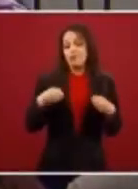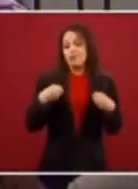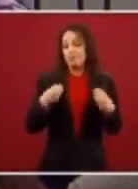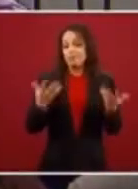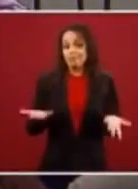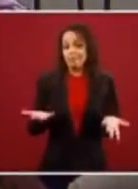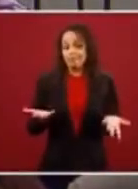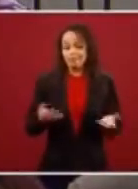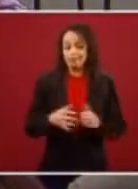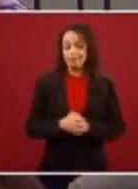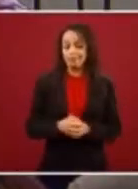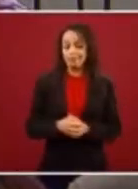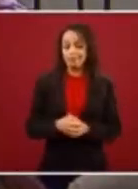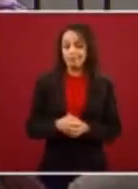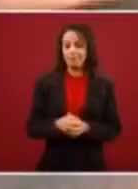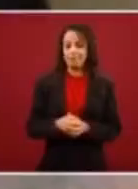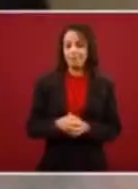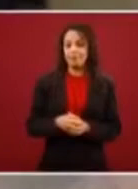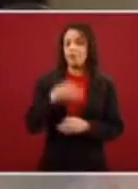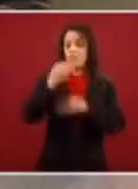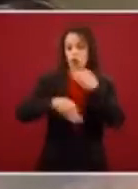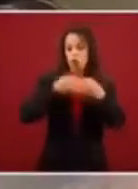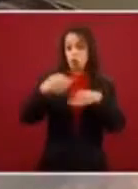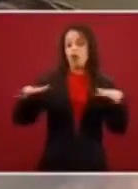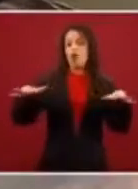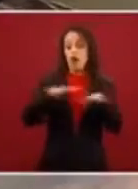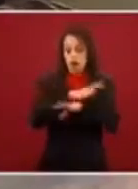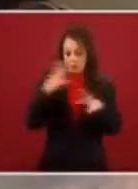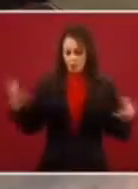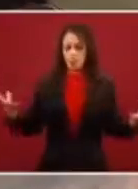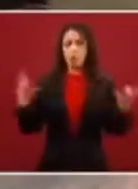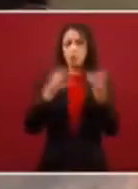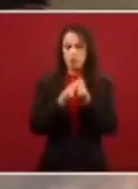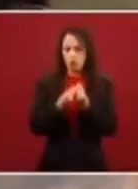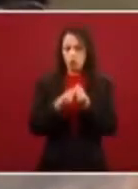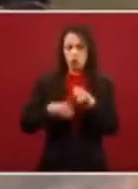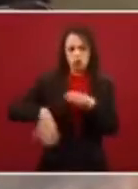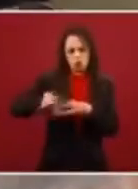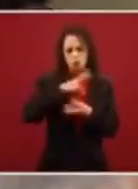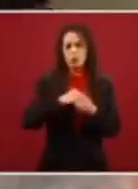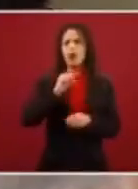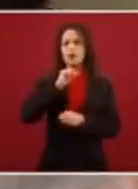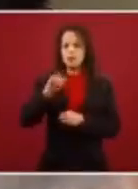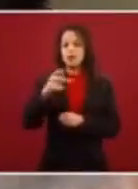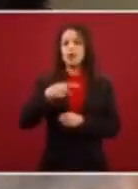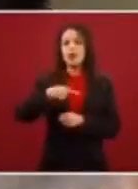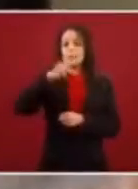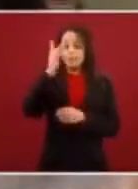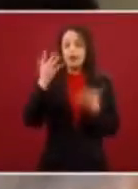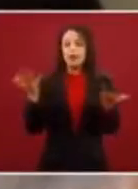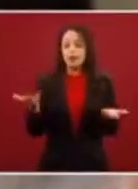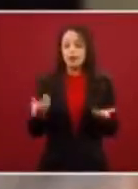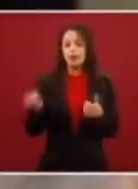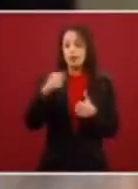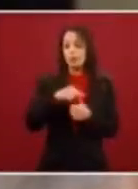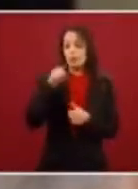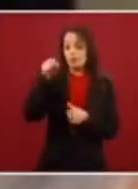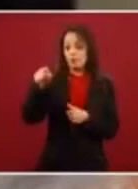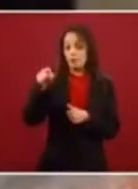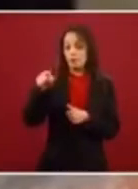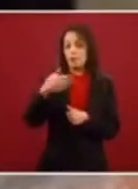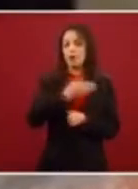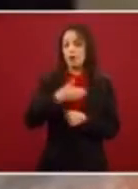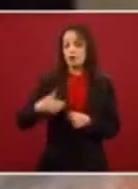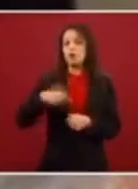cambiarlos todos, vamos a cambiarlo, todos juntos, sí. Pero, uno, eso. Presidencia, ¿cuándo va a dar un pronunciamiento